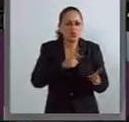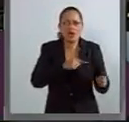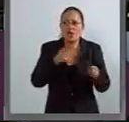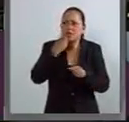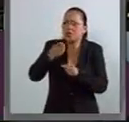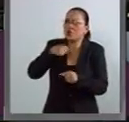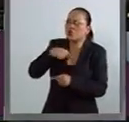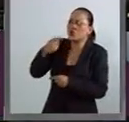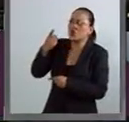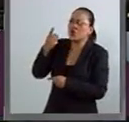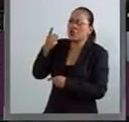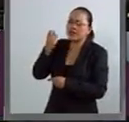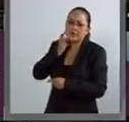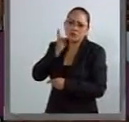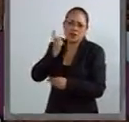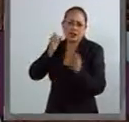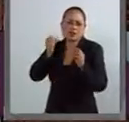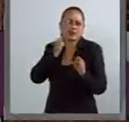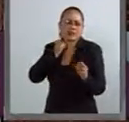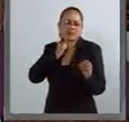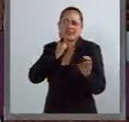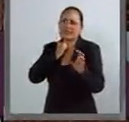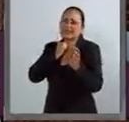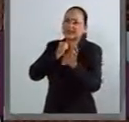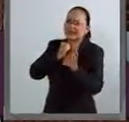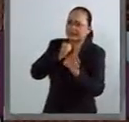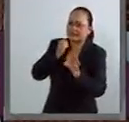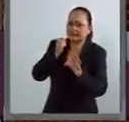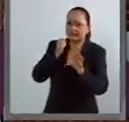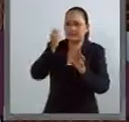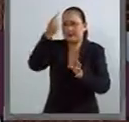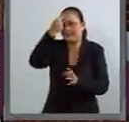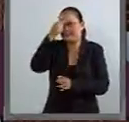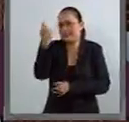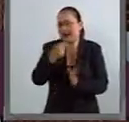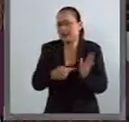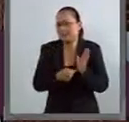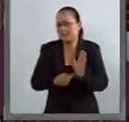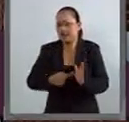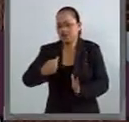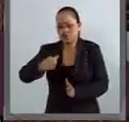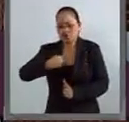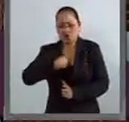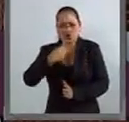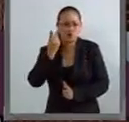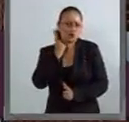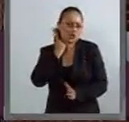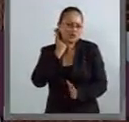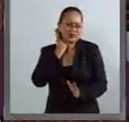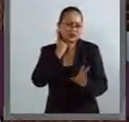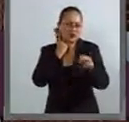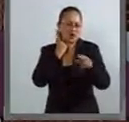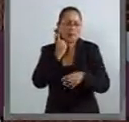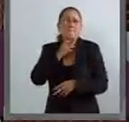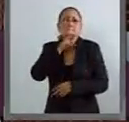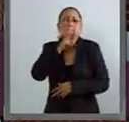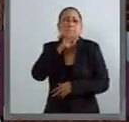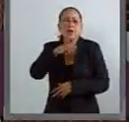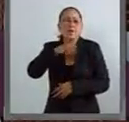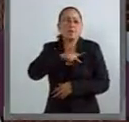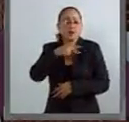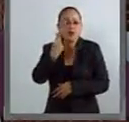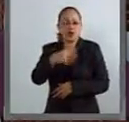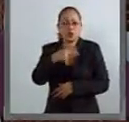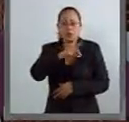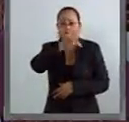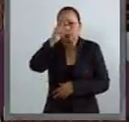legisladora, ¿no? Decía, no, es que, pues, ¿para qué me presento como diputada? Mejor que me conozcan por mi nombre. Ya con el tiempo, ya